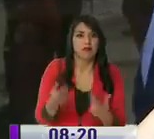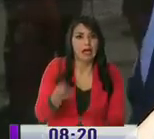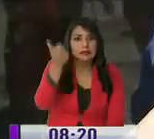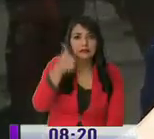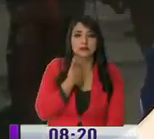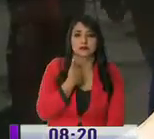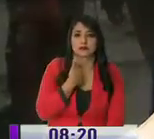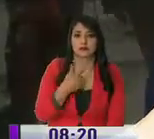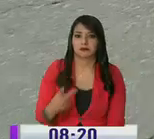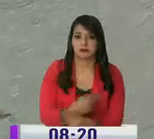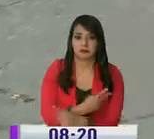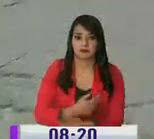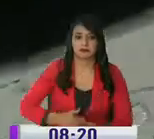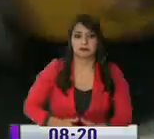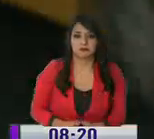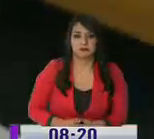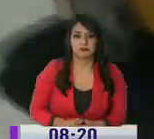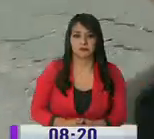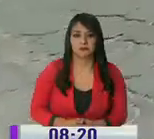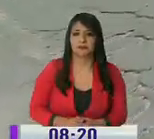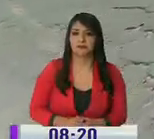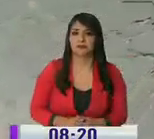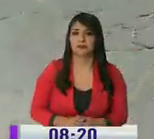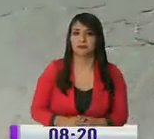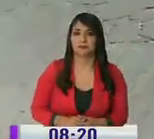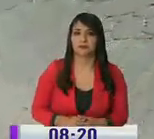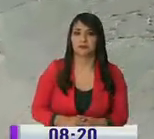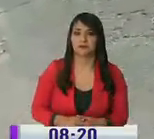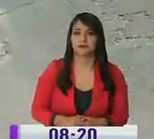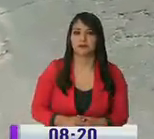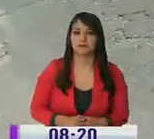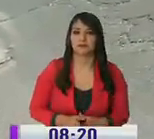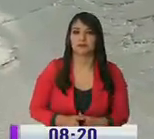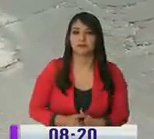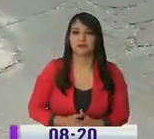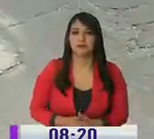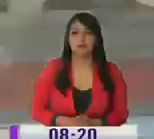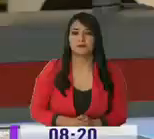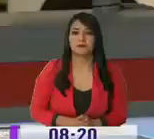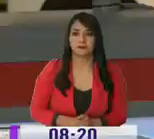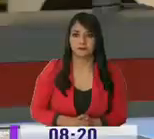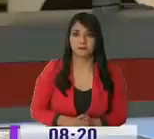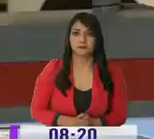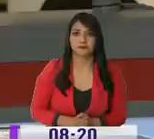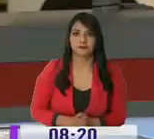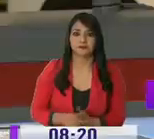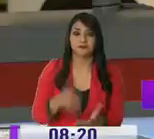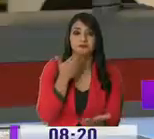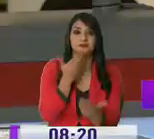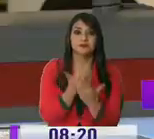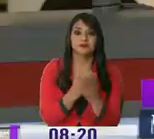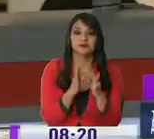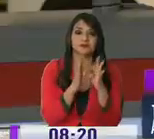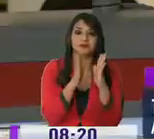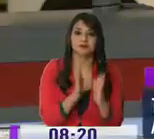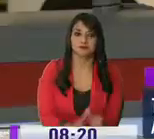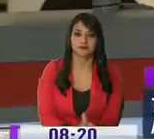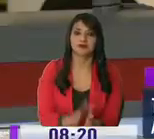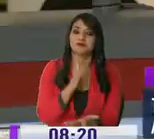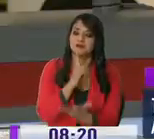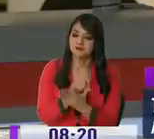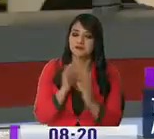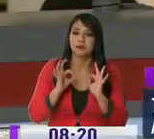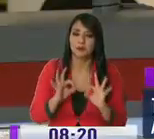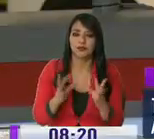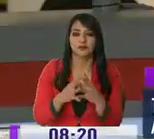que quiso caerse. Informó Prisi La Cadena. Gracias, mi querida Pris. La verdad es que